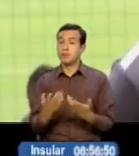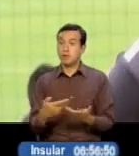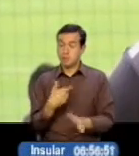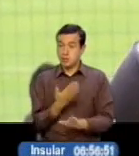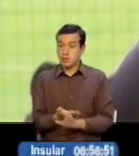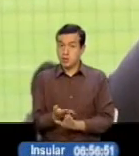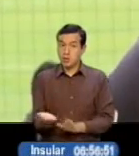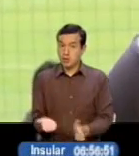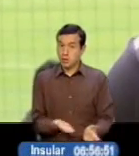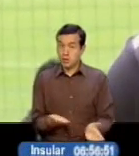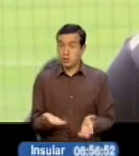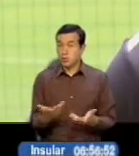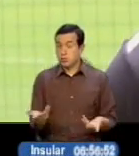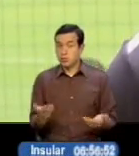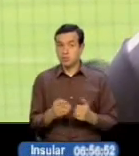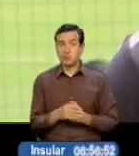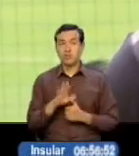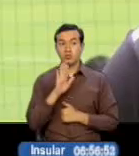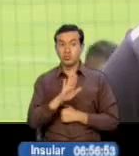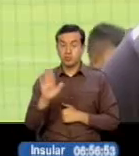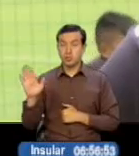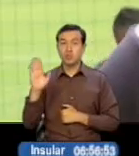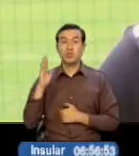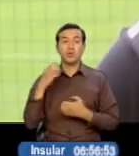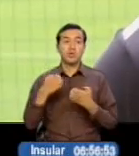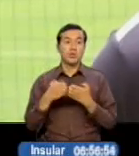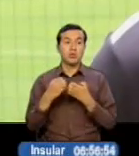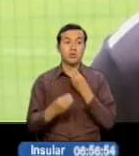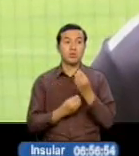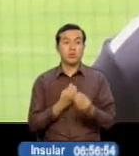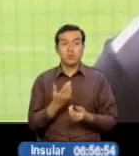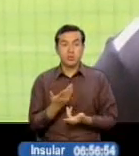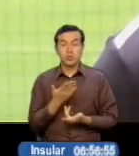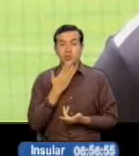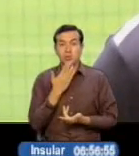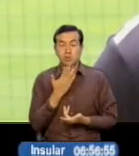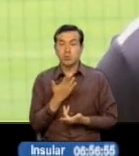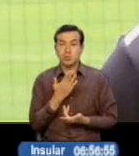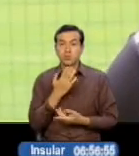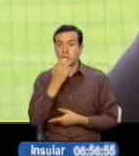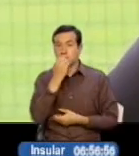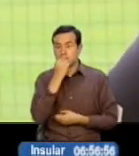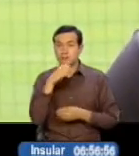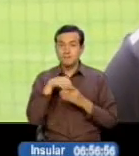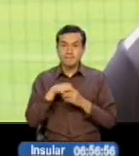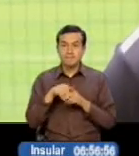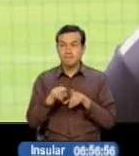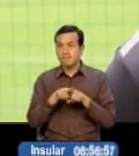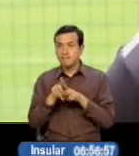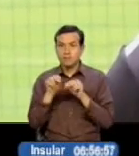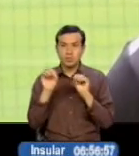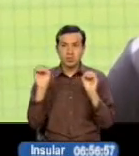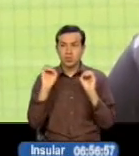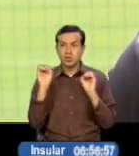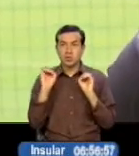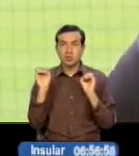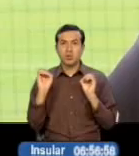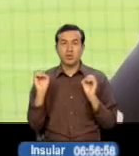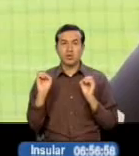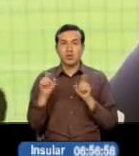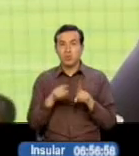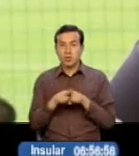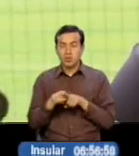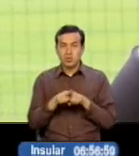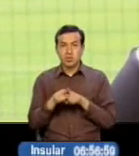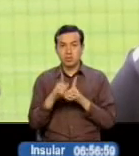proponer, porque normalmente cuando vienen los equipos se encierran, guardan energías, tratan de no correr para evitar ajá la